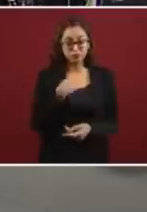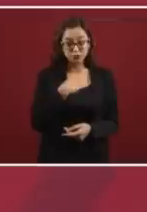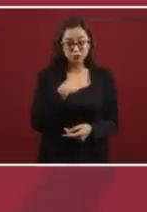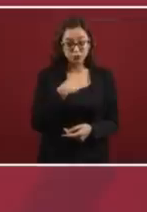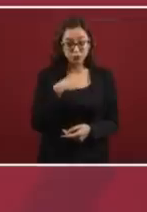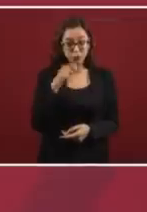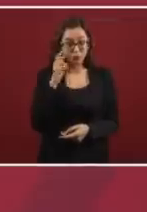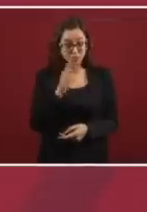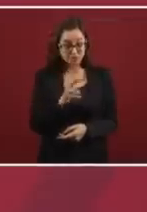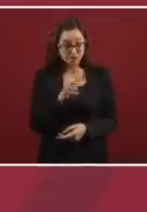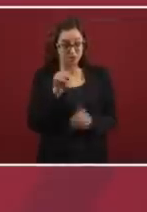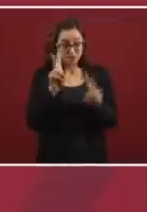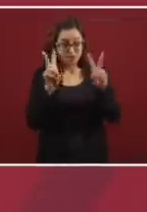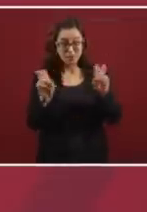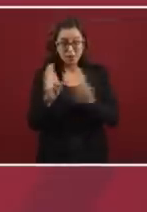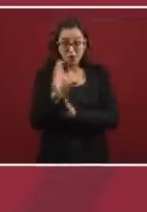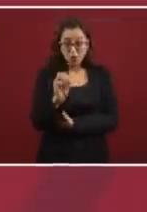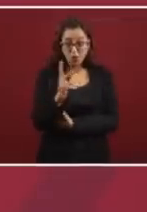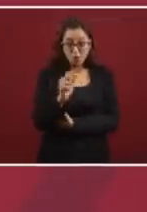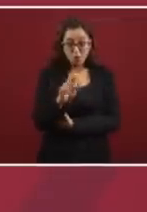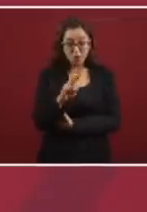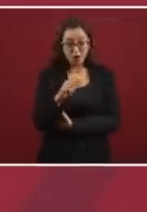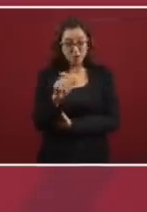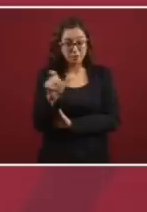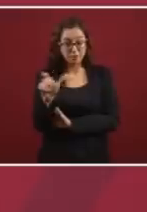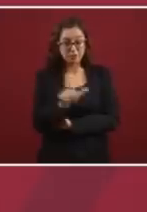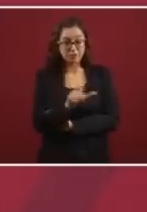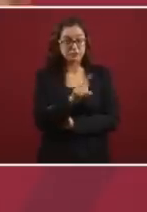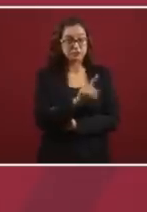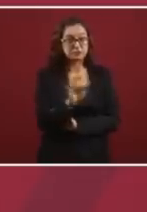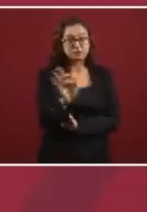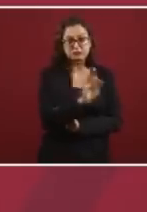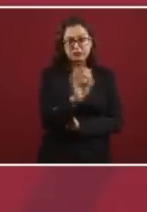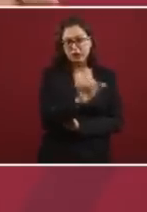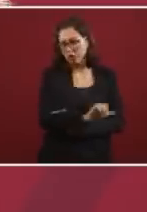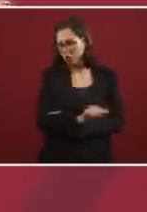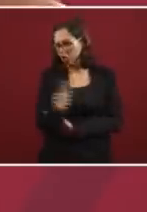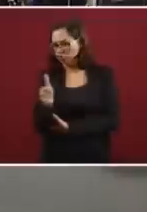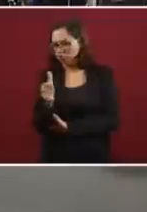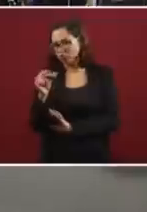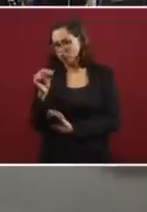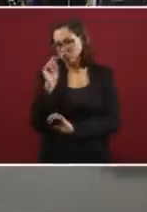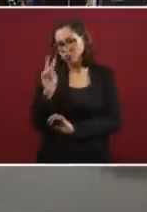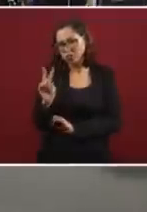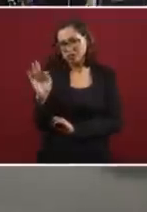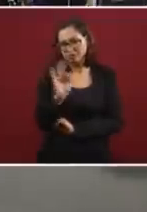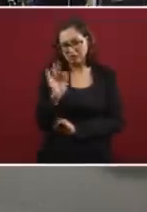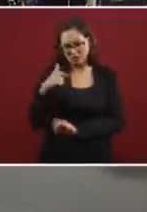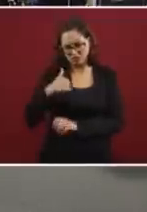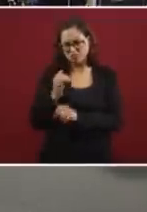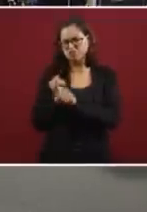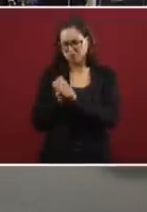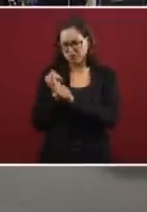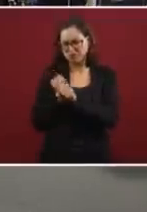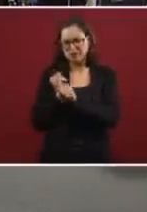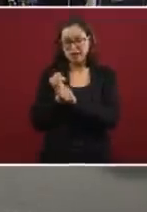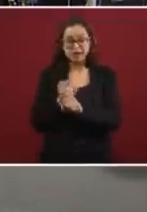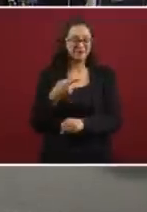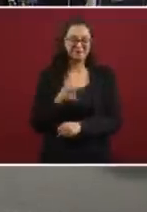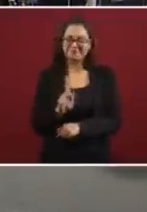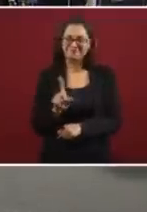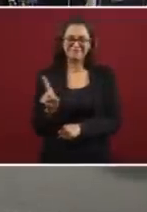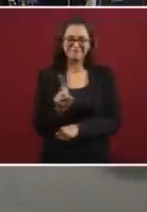suelo de la coparmex que a lo mejor no vi lo otro pues ya voy a buscar la información pero no